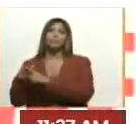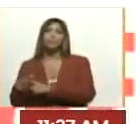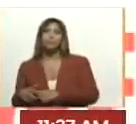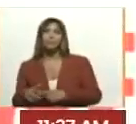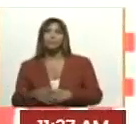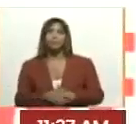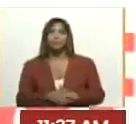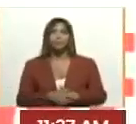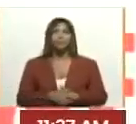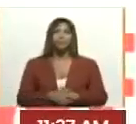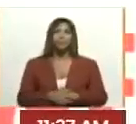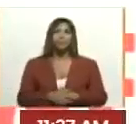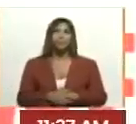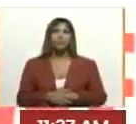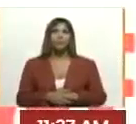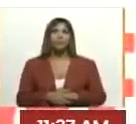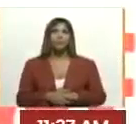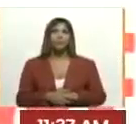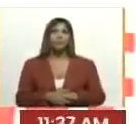presidente.